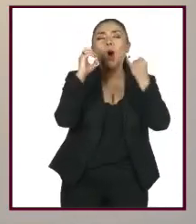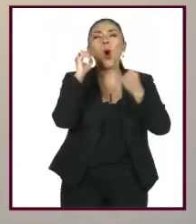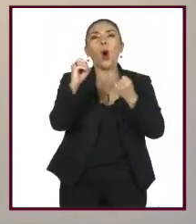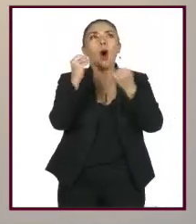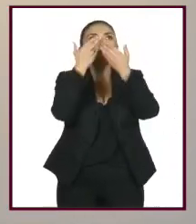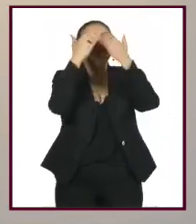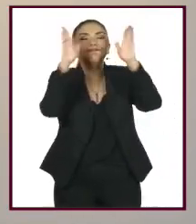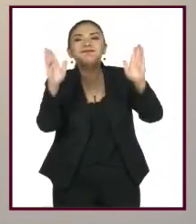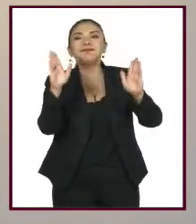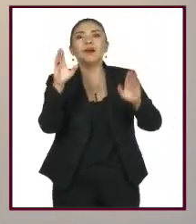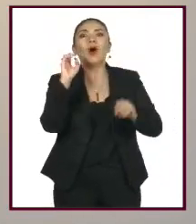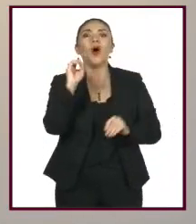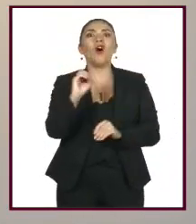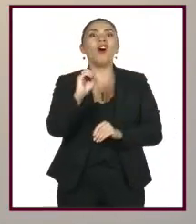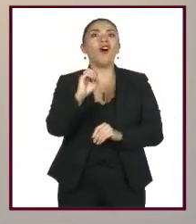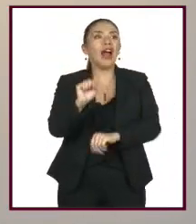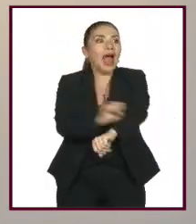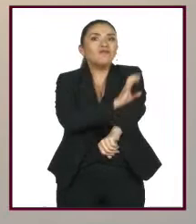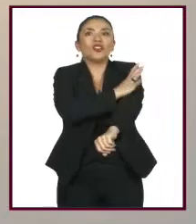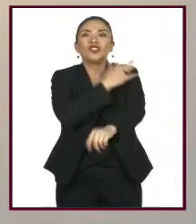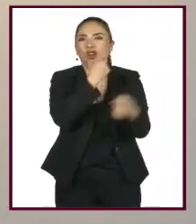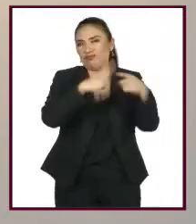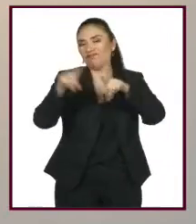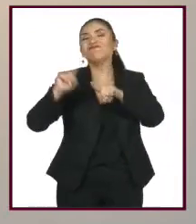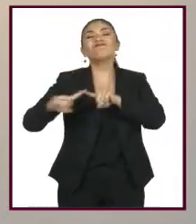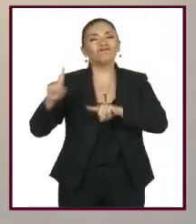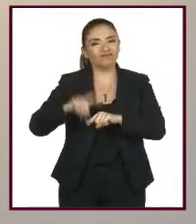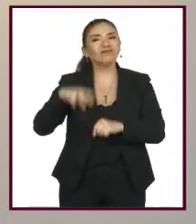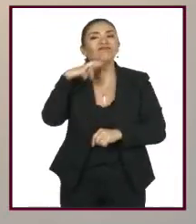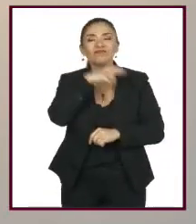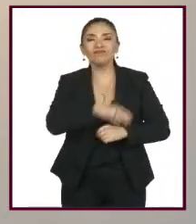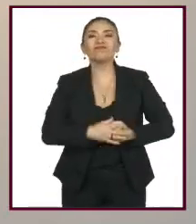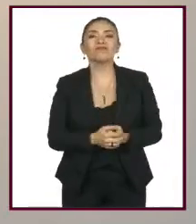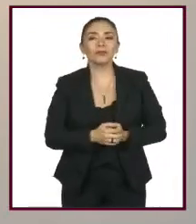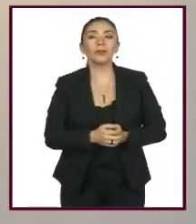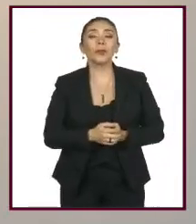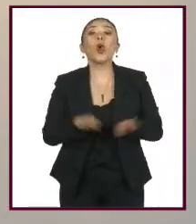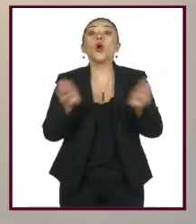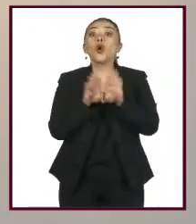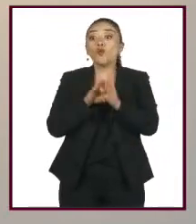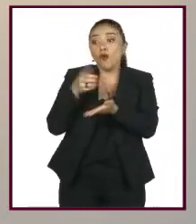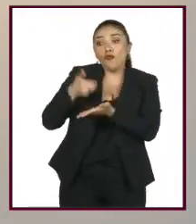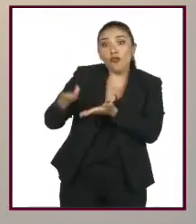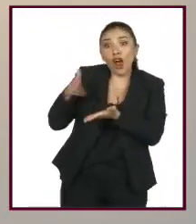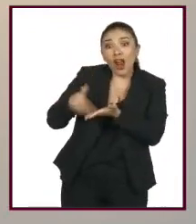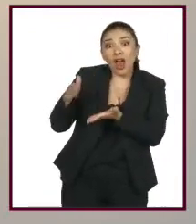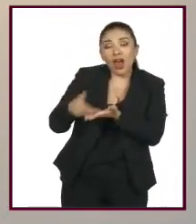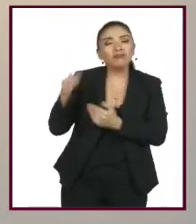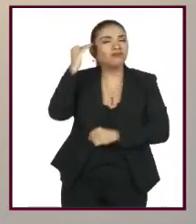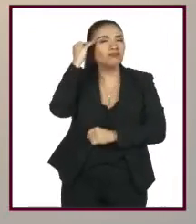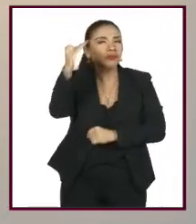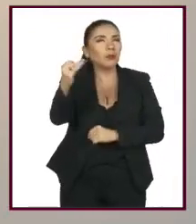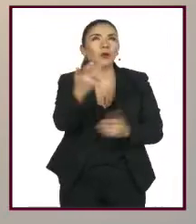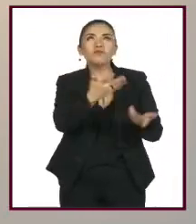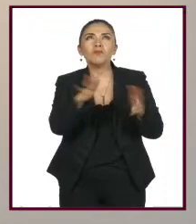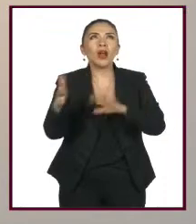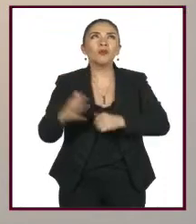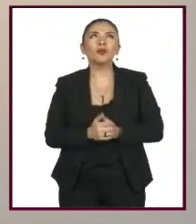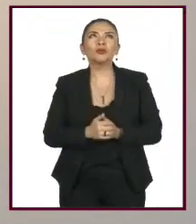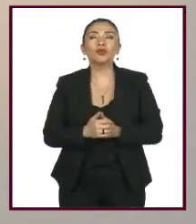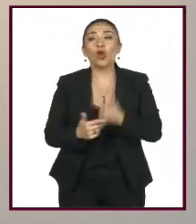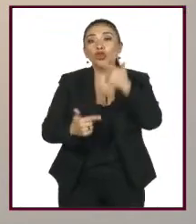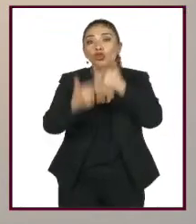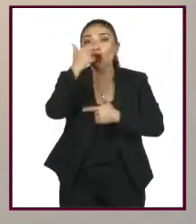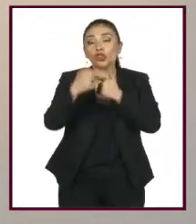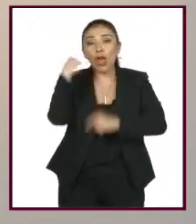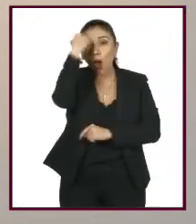de eufórico y todos los efectos secundarios también. Y se elimina alrededor de, como a las 12 horas